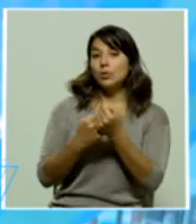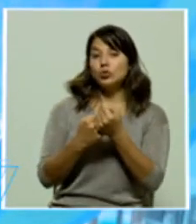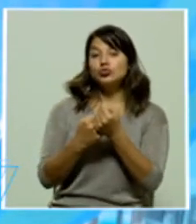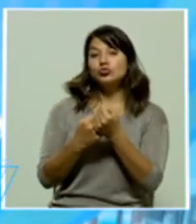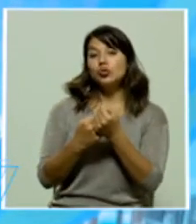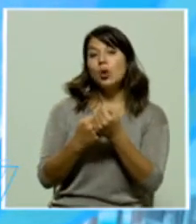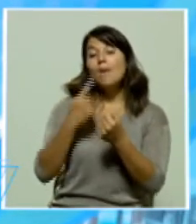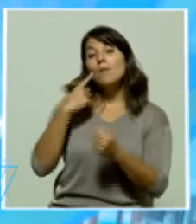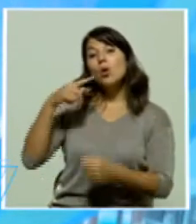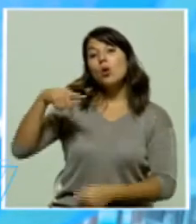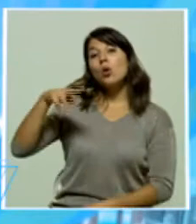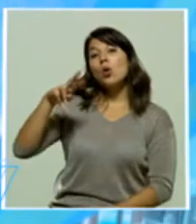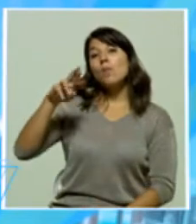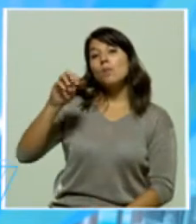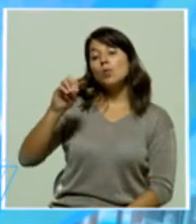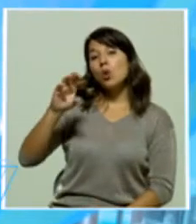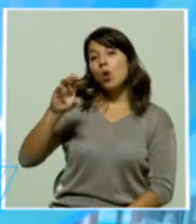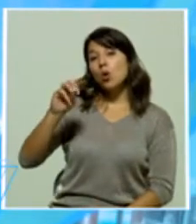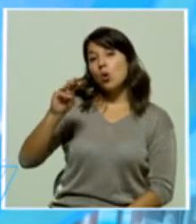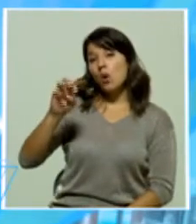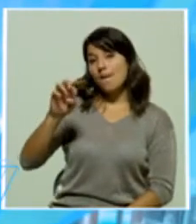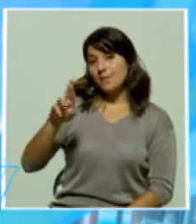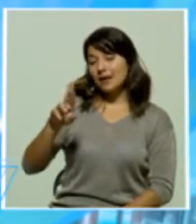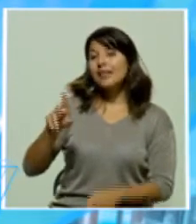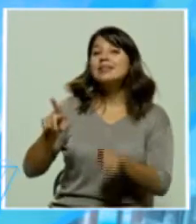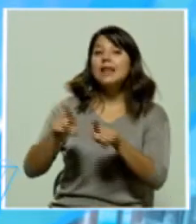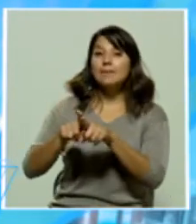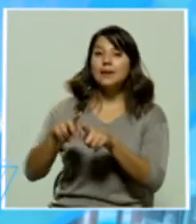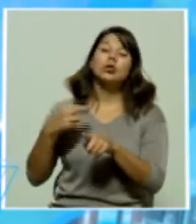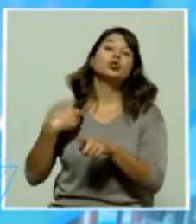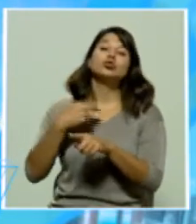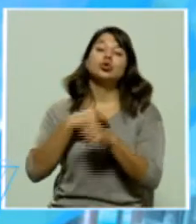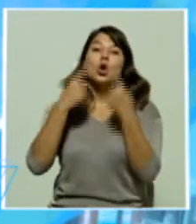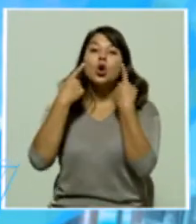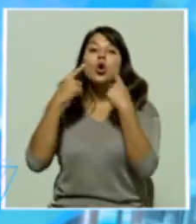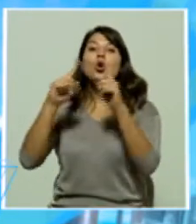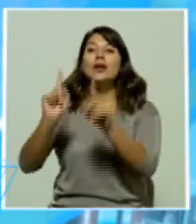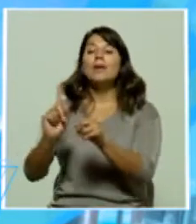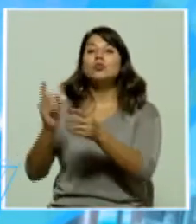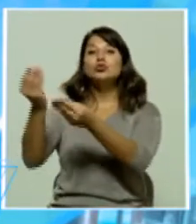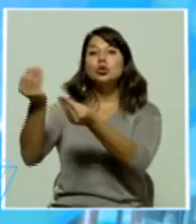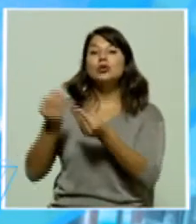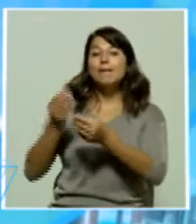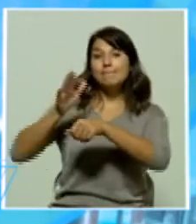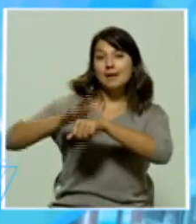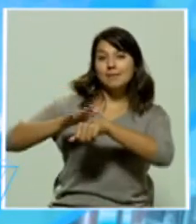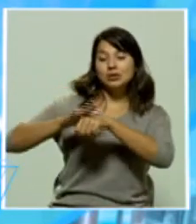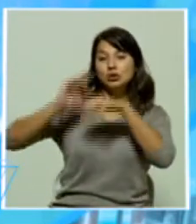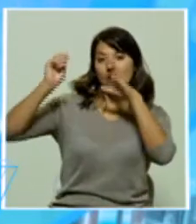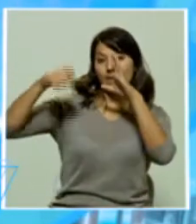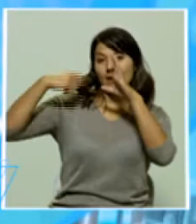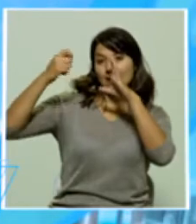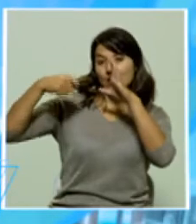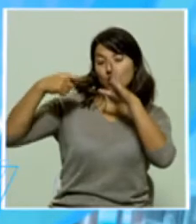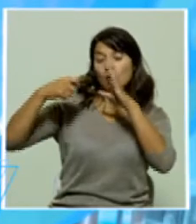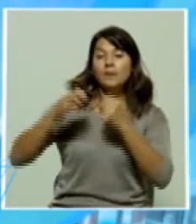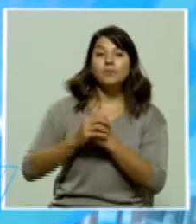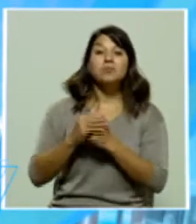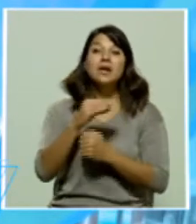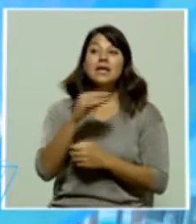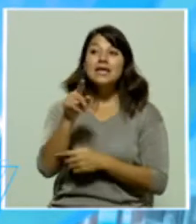de Procomer también. Logramos licenciar la película Esencial Costa Rica y